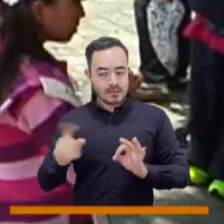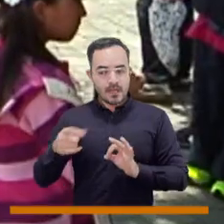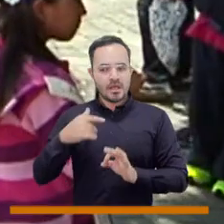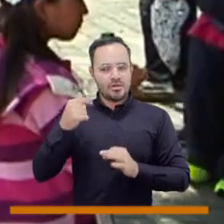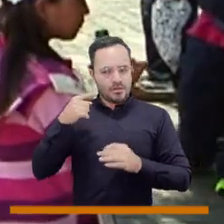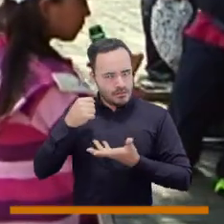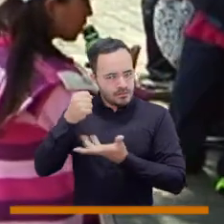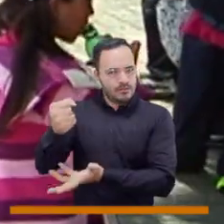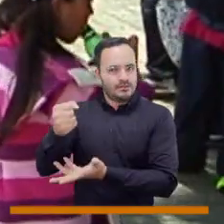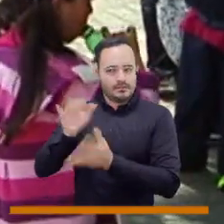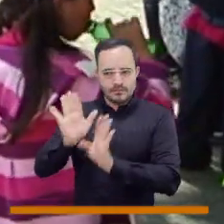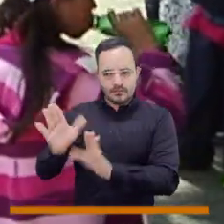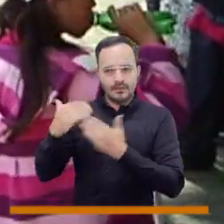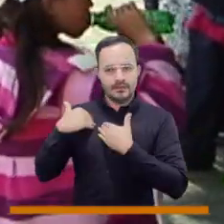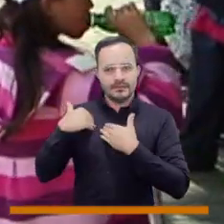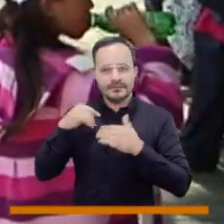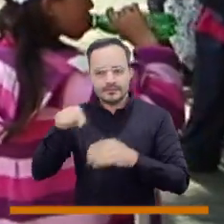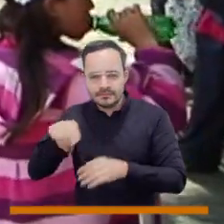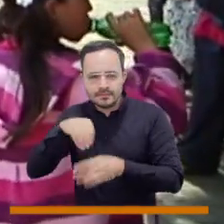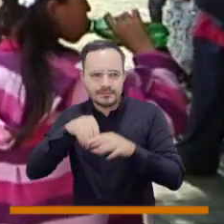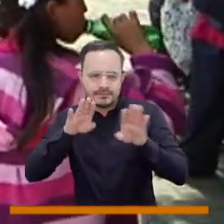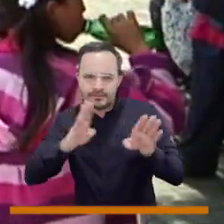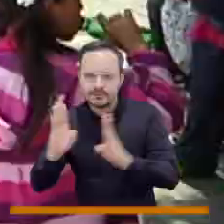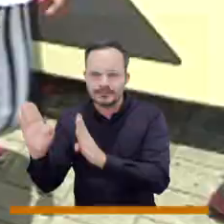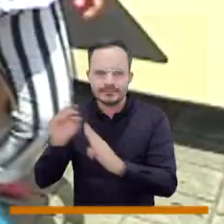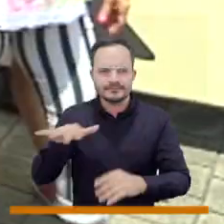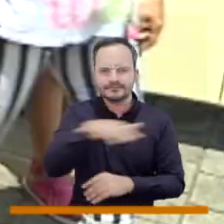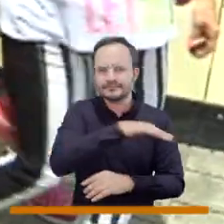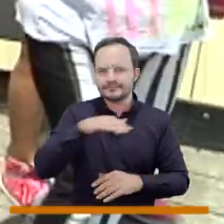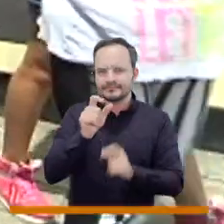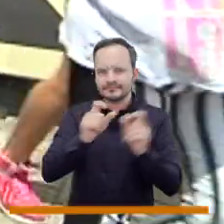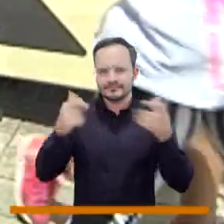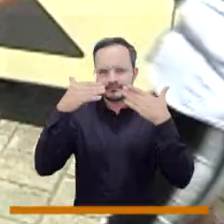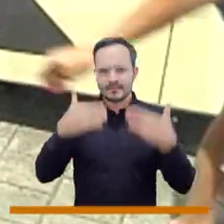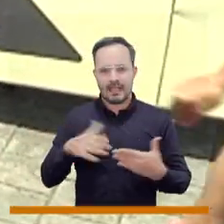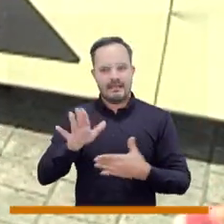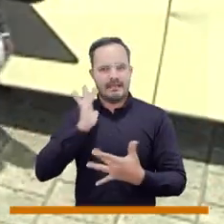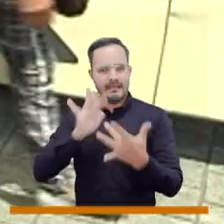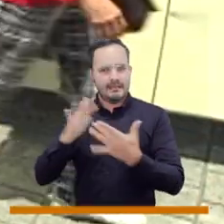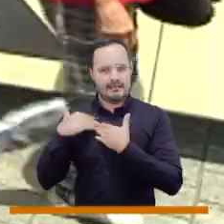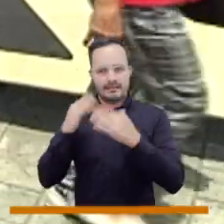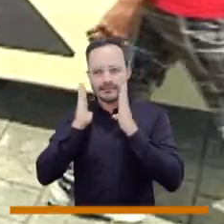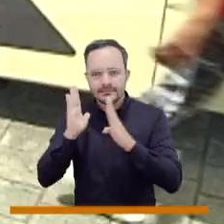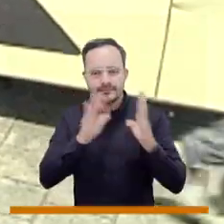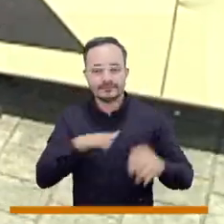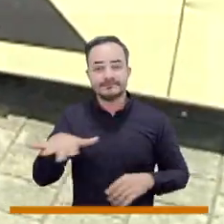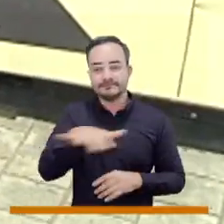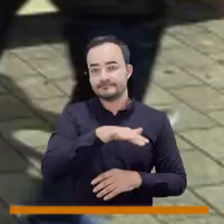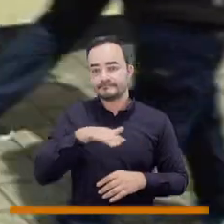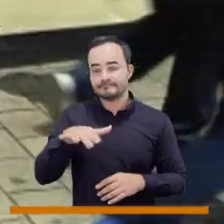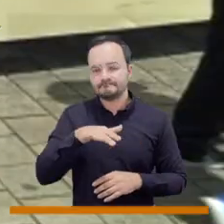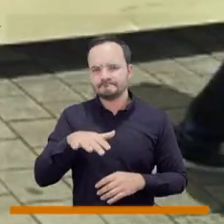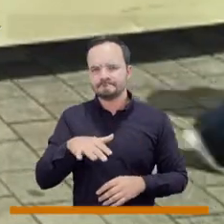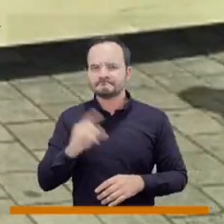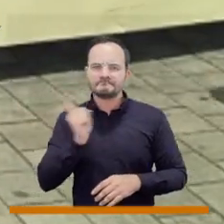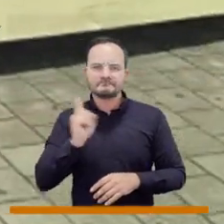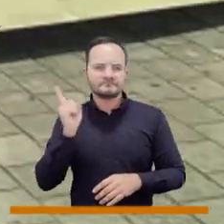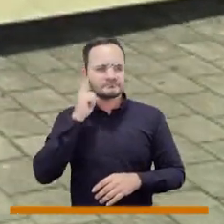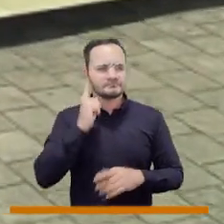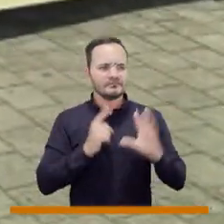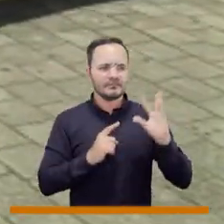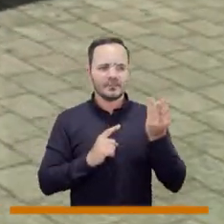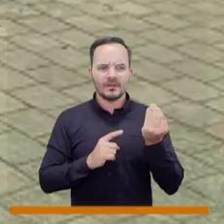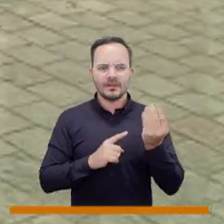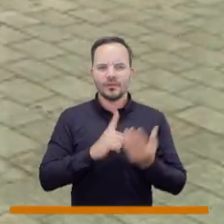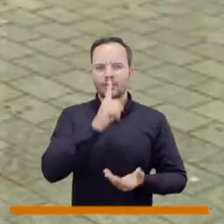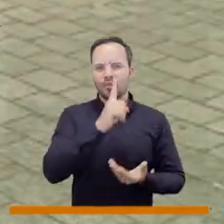presupuesto, que seriamente le trabaje a los temas de personas en condición de discapacidad. Necesitamos que